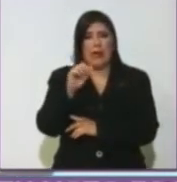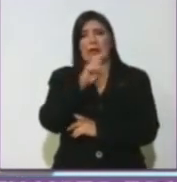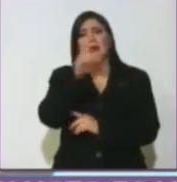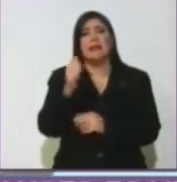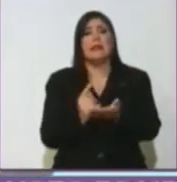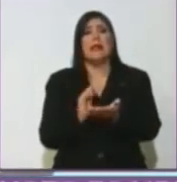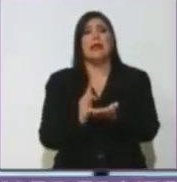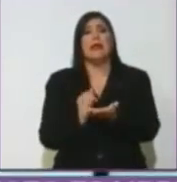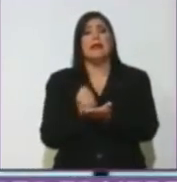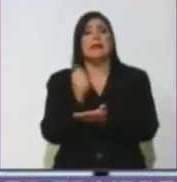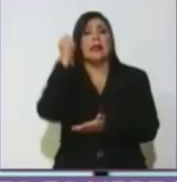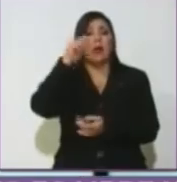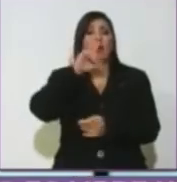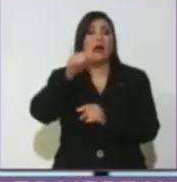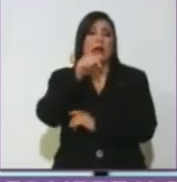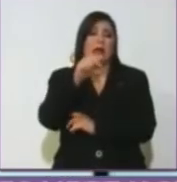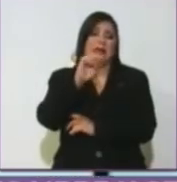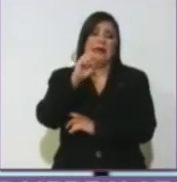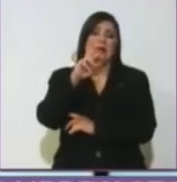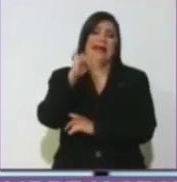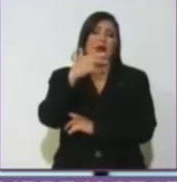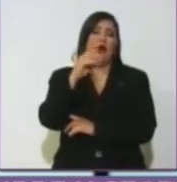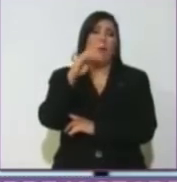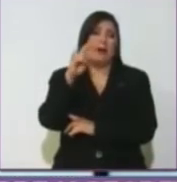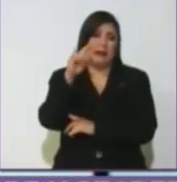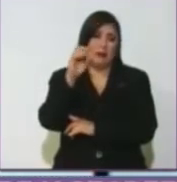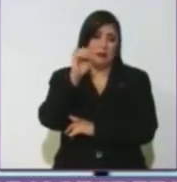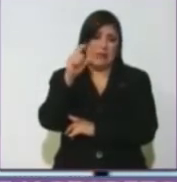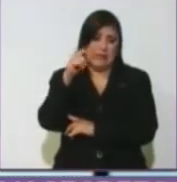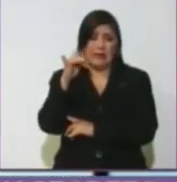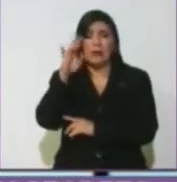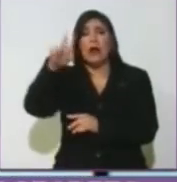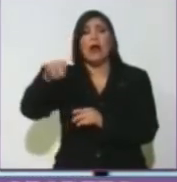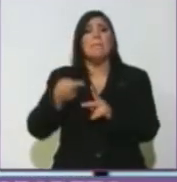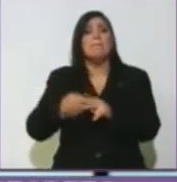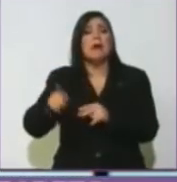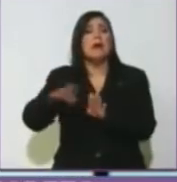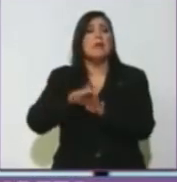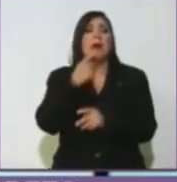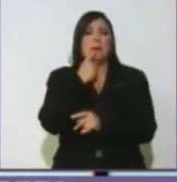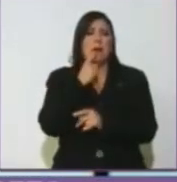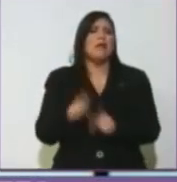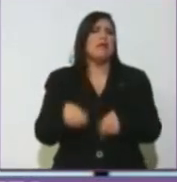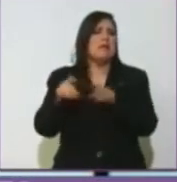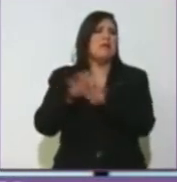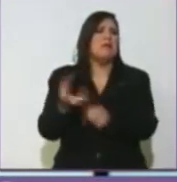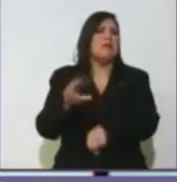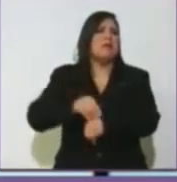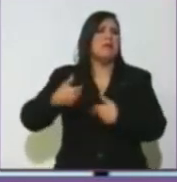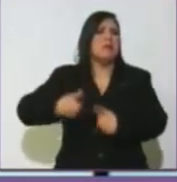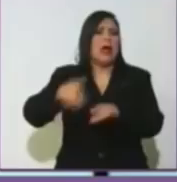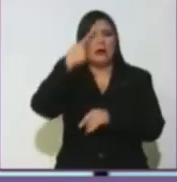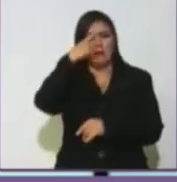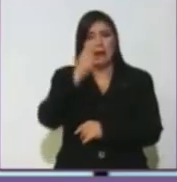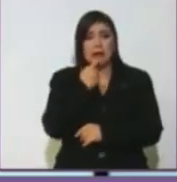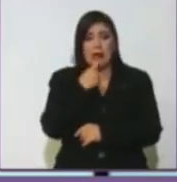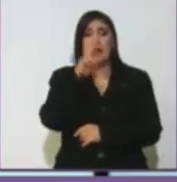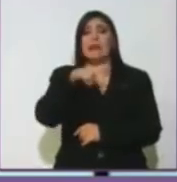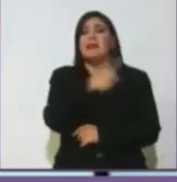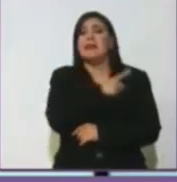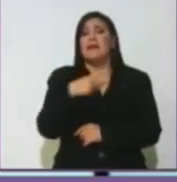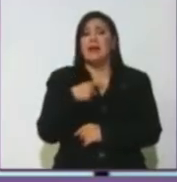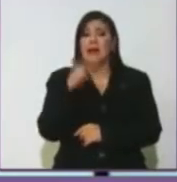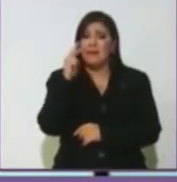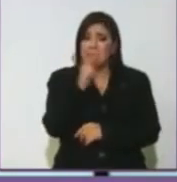desde ahí empezó el narco en la ciudad con el aval de lópez obrador y además deberías de fijarte en